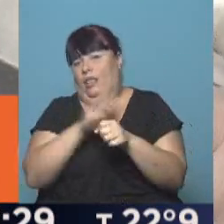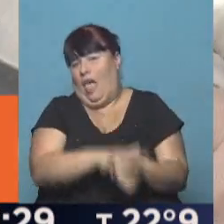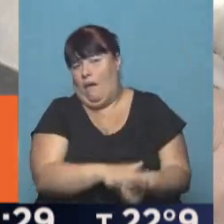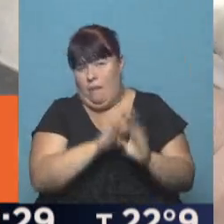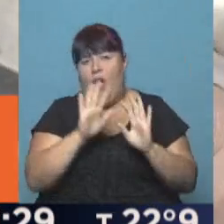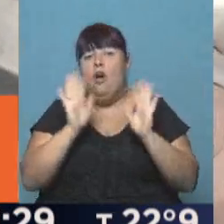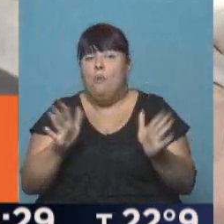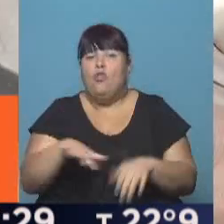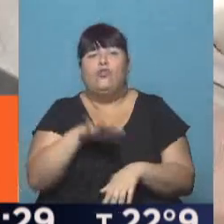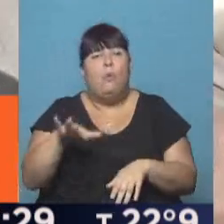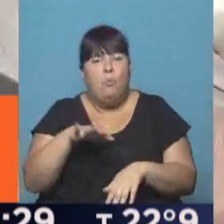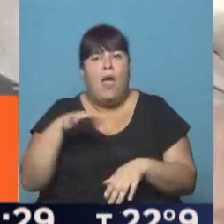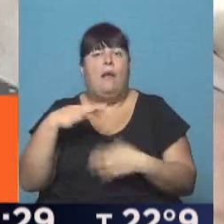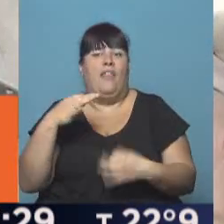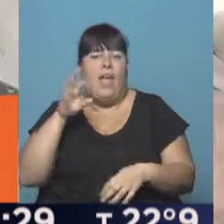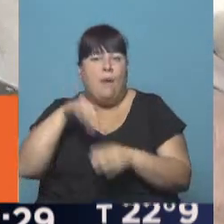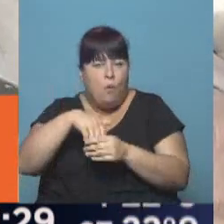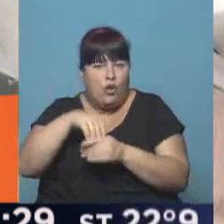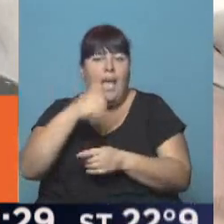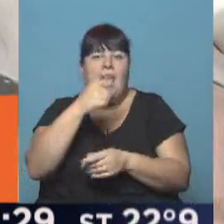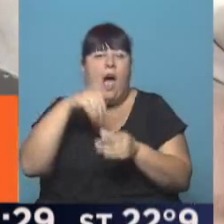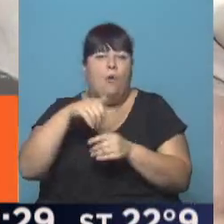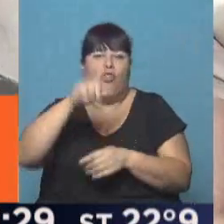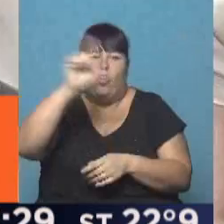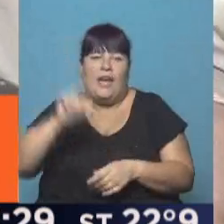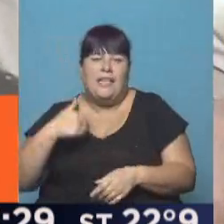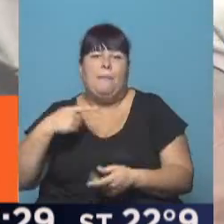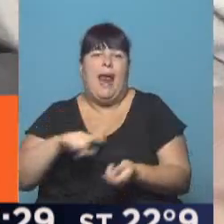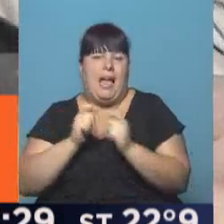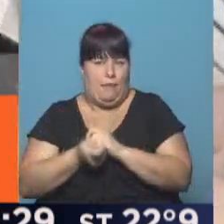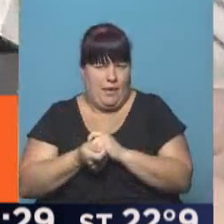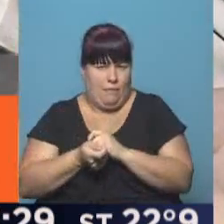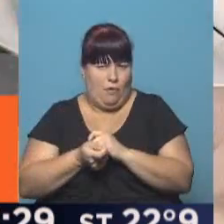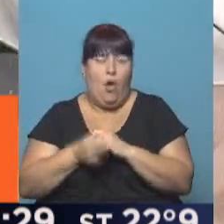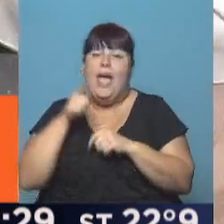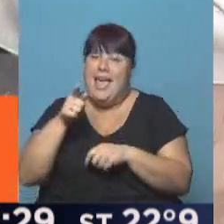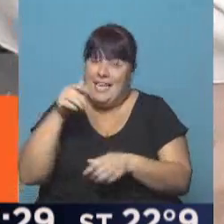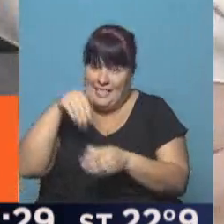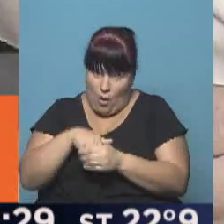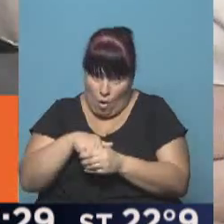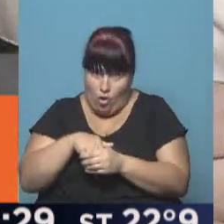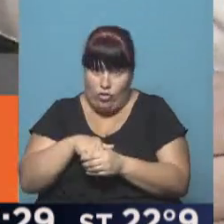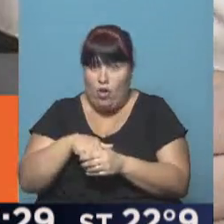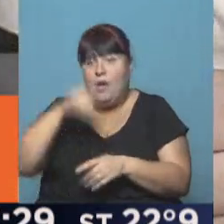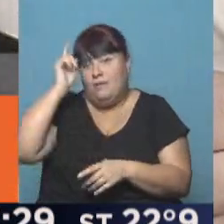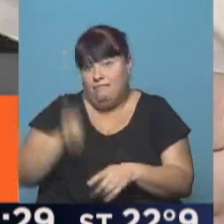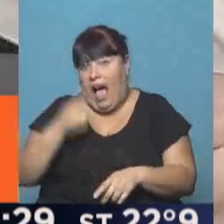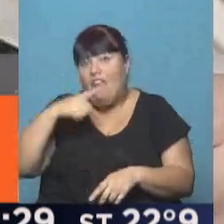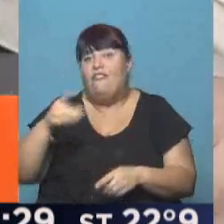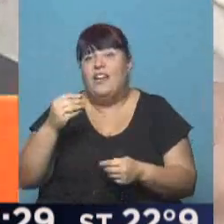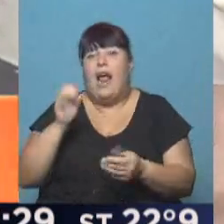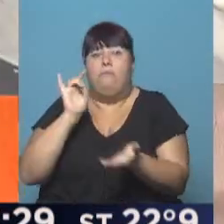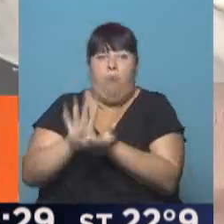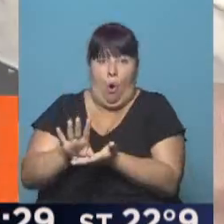por eso el pueblo tiene que elegir necesitamos cada voto en todo el país para cambiemos porque ese voto va a determinar la